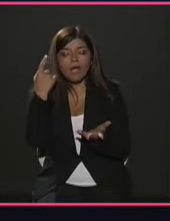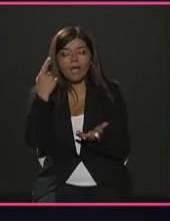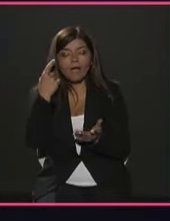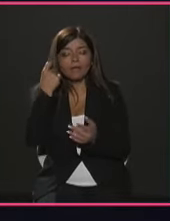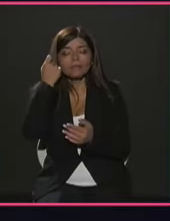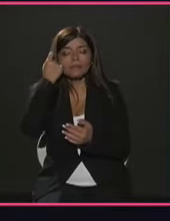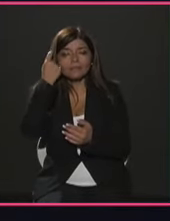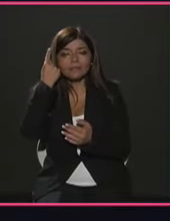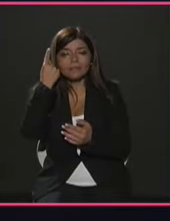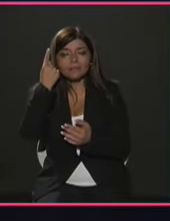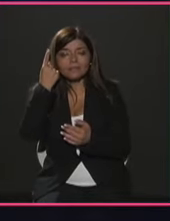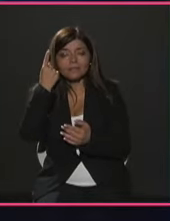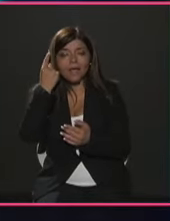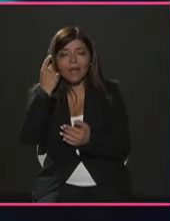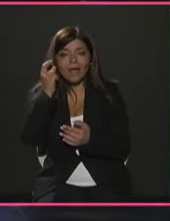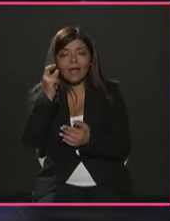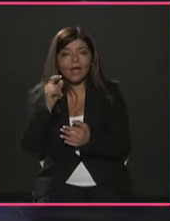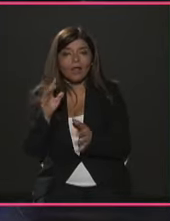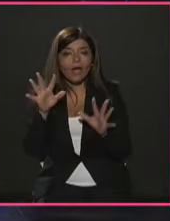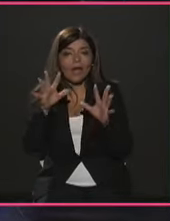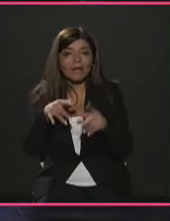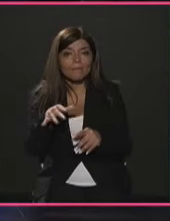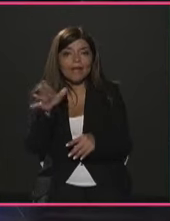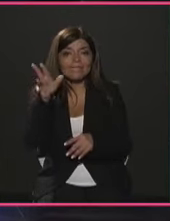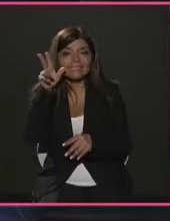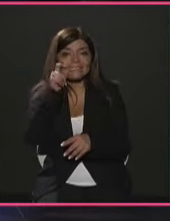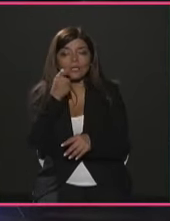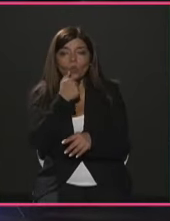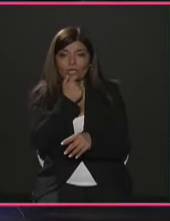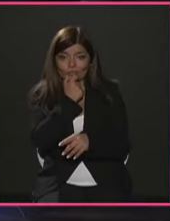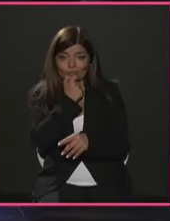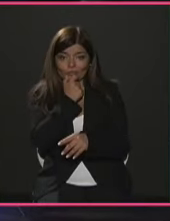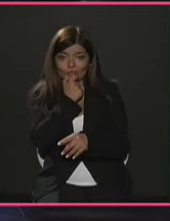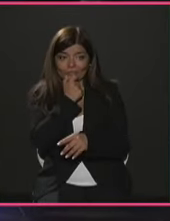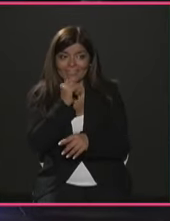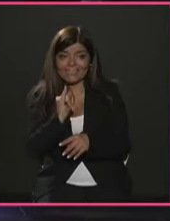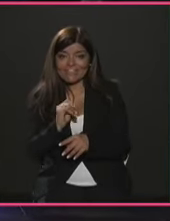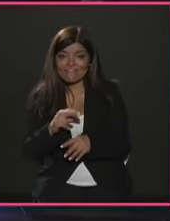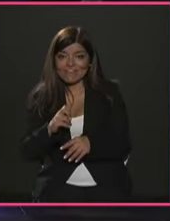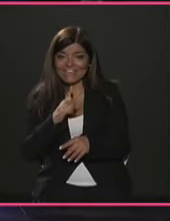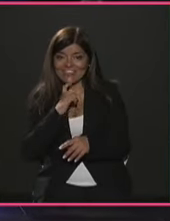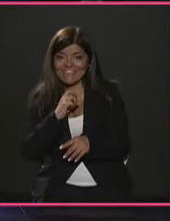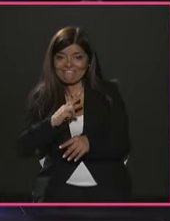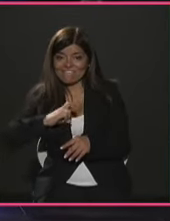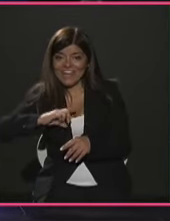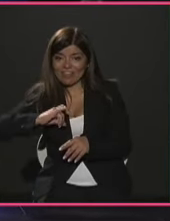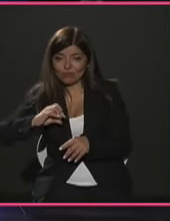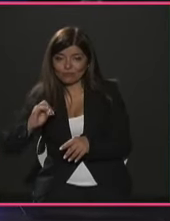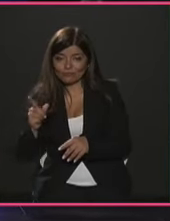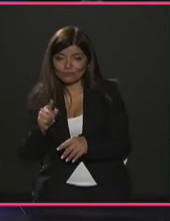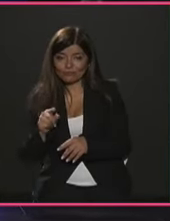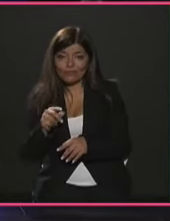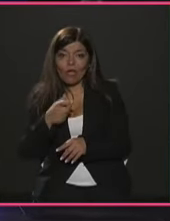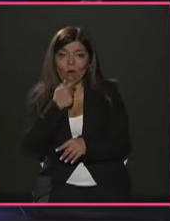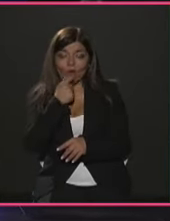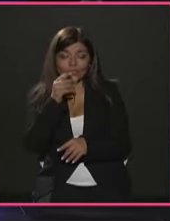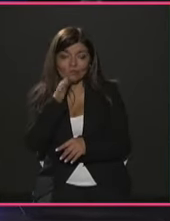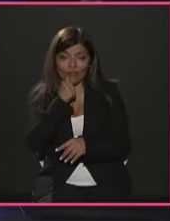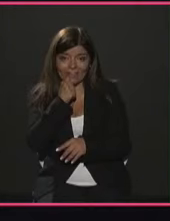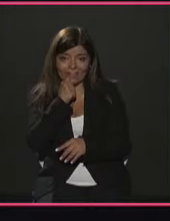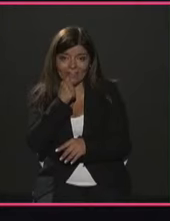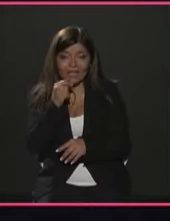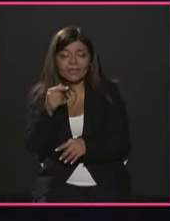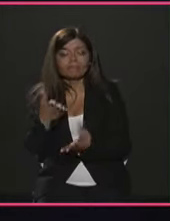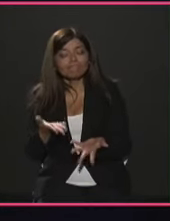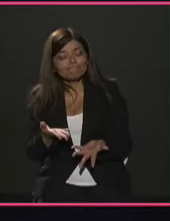en los invertebrados y les voy a regalar esta reflexión que que puede ser interesante